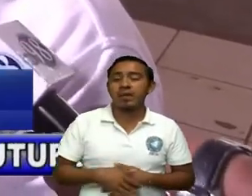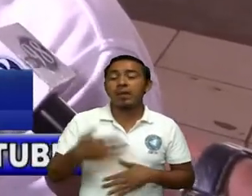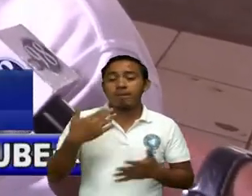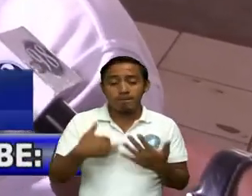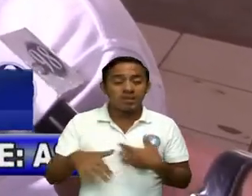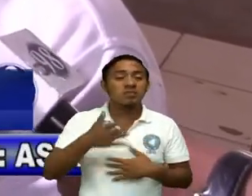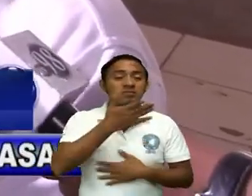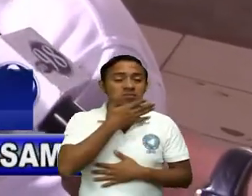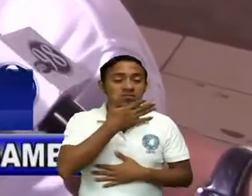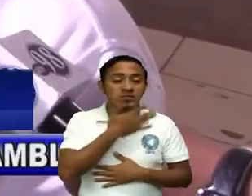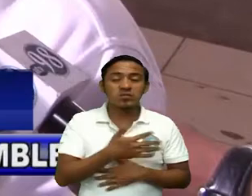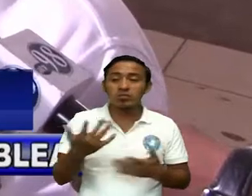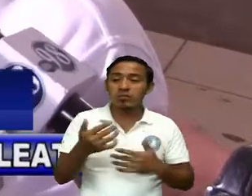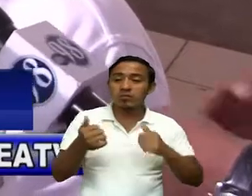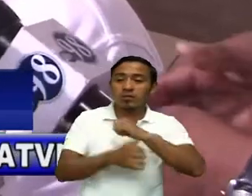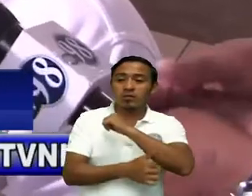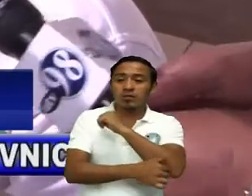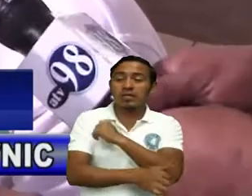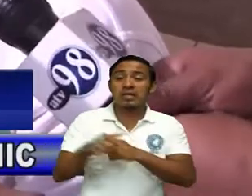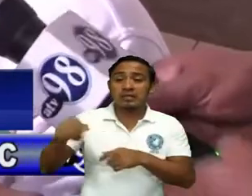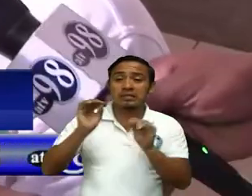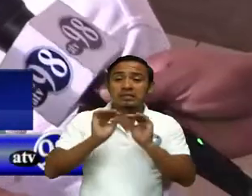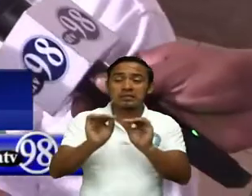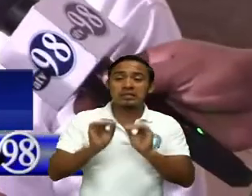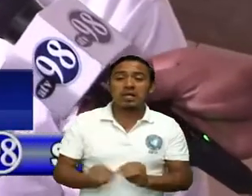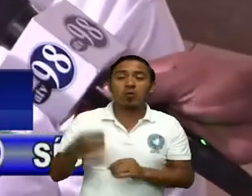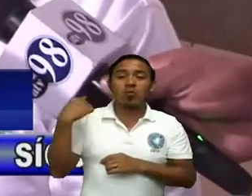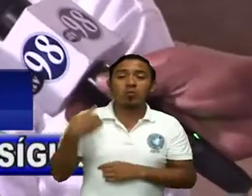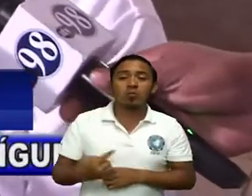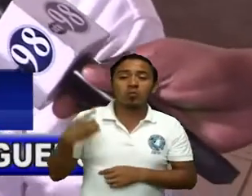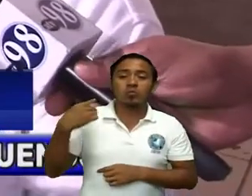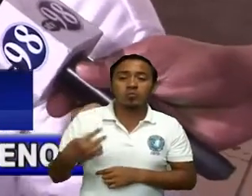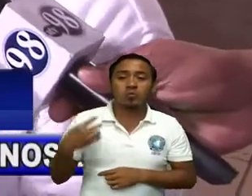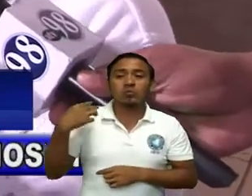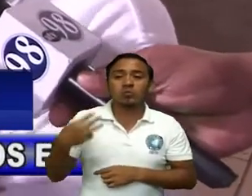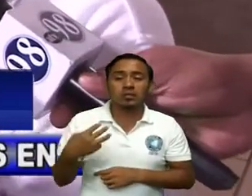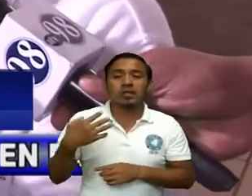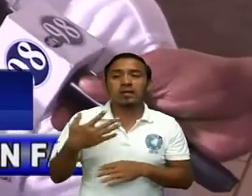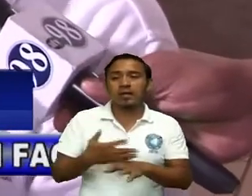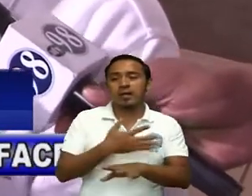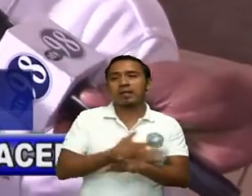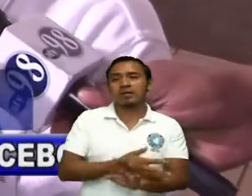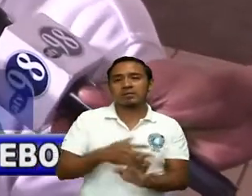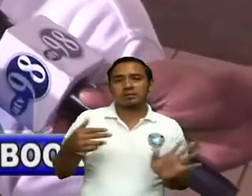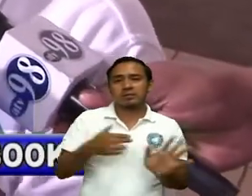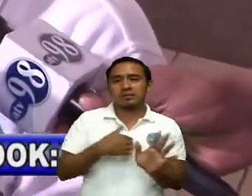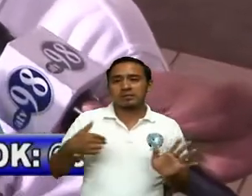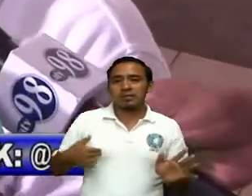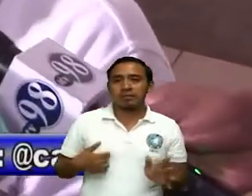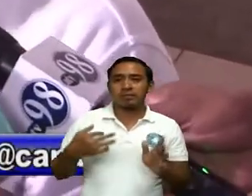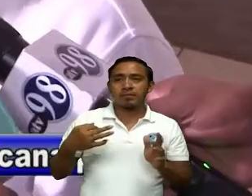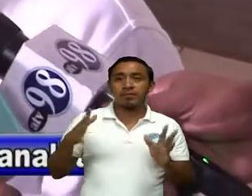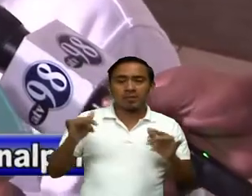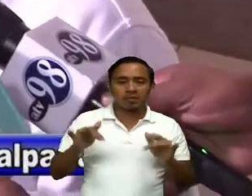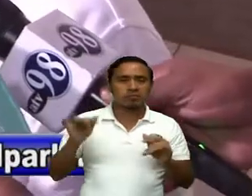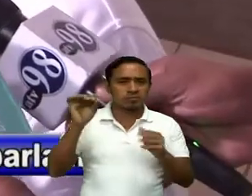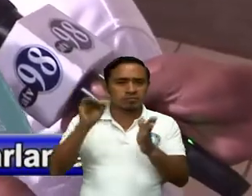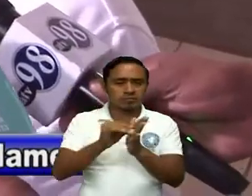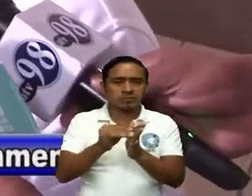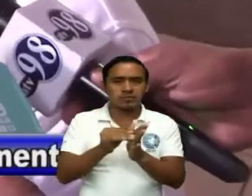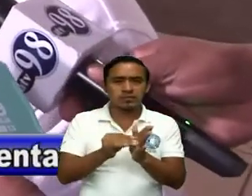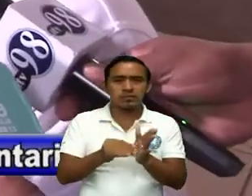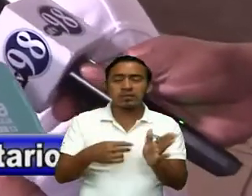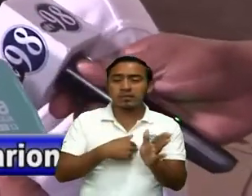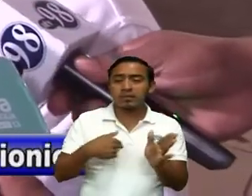estudiantes, porque tenés que enseñarles a contar, a ir en el tiempo, a enseñarles el acento. Antes de enseñarles a hacer el diseño que estaba hecho, se